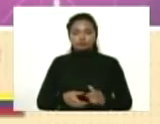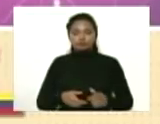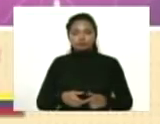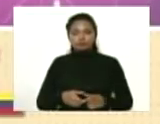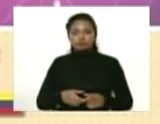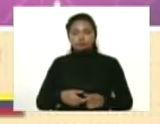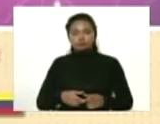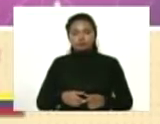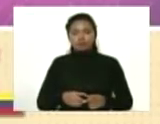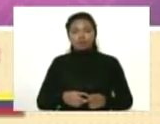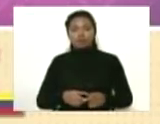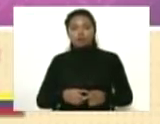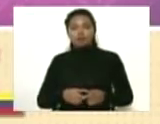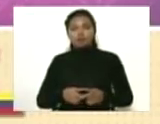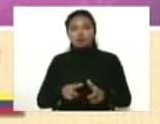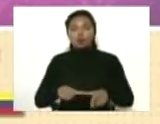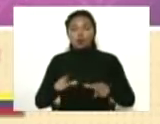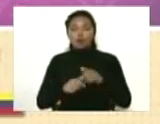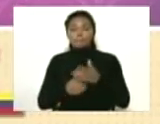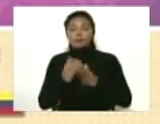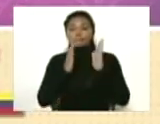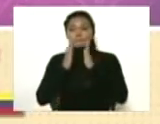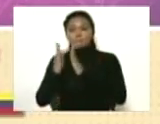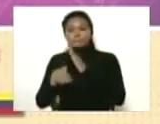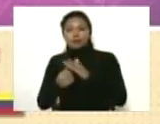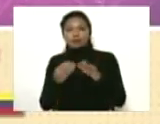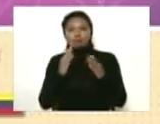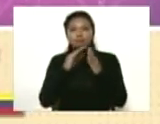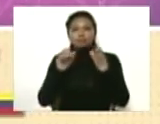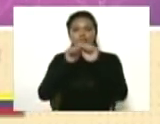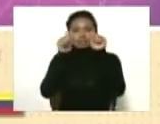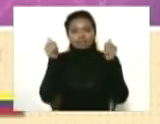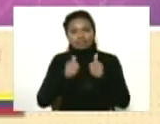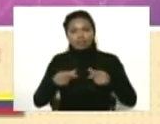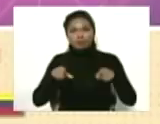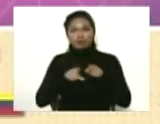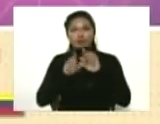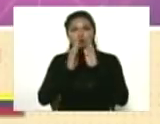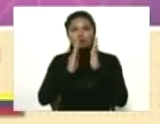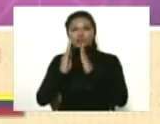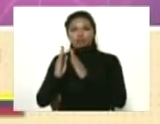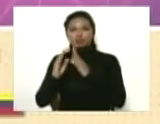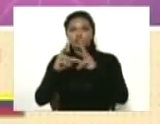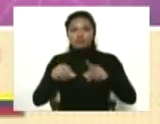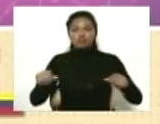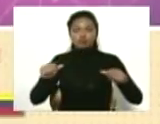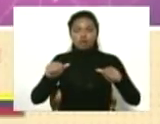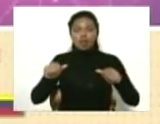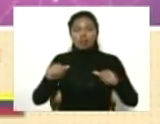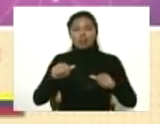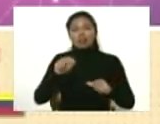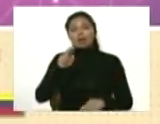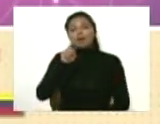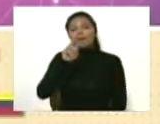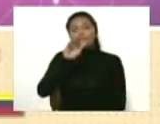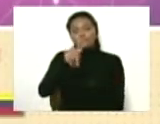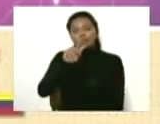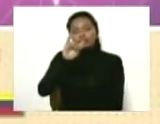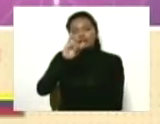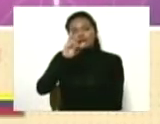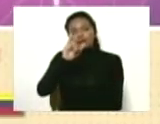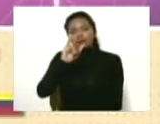Esta UPDI está conformada y estructurada a través del sistema de organización territorial UPDI, integrada